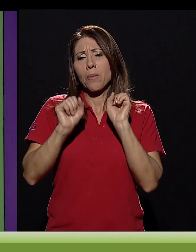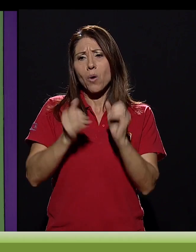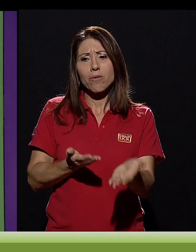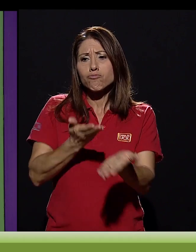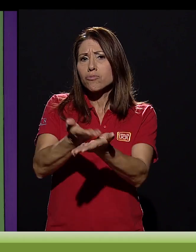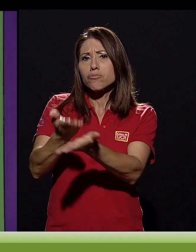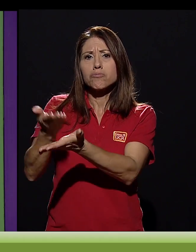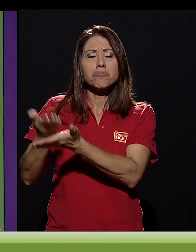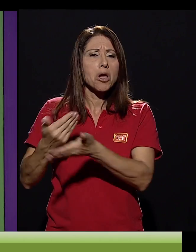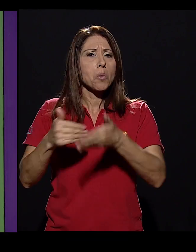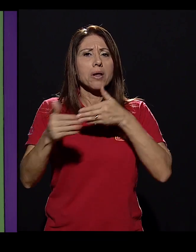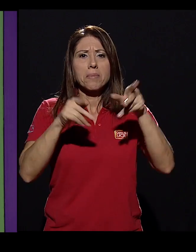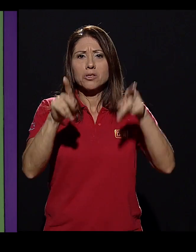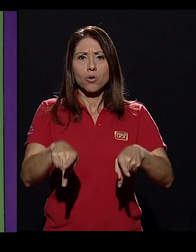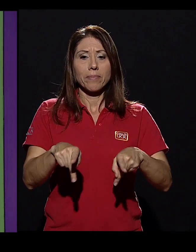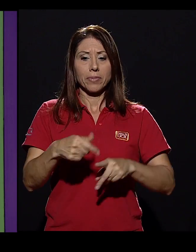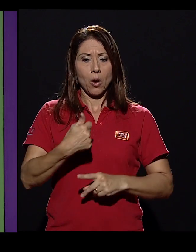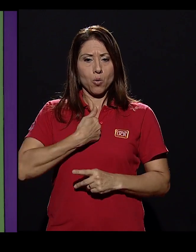Y se puede postular quien quiera.